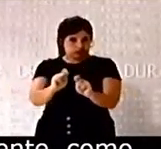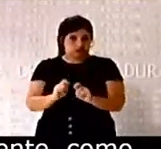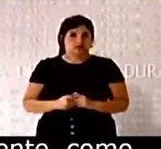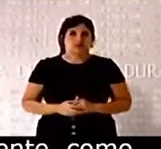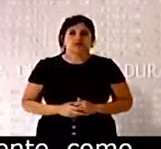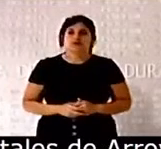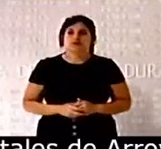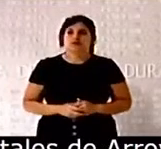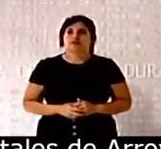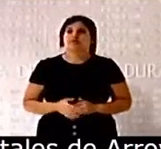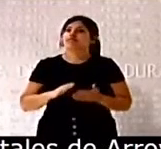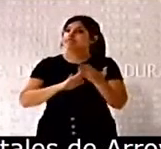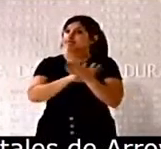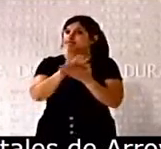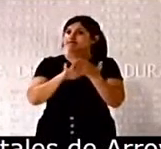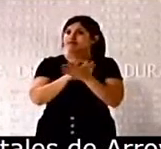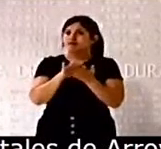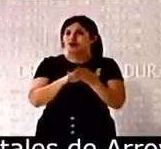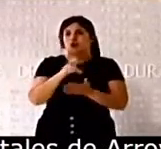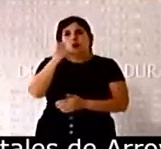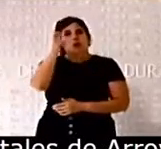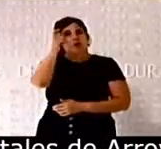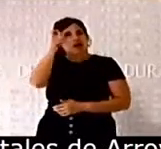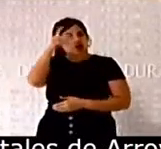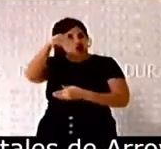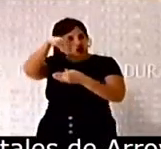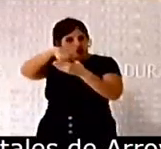Estoy hablando de los términos municipales.